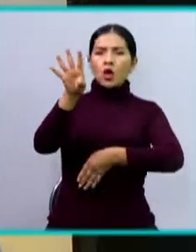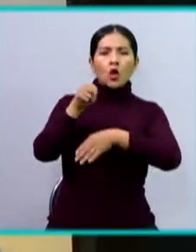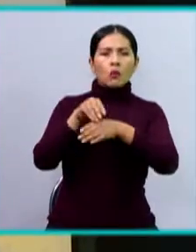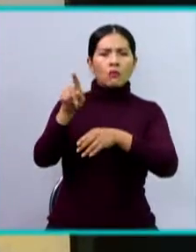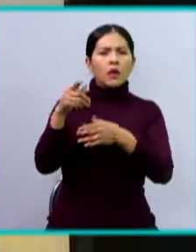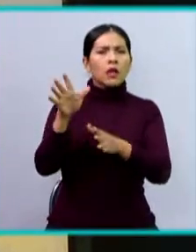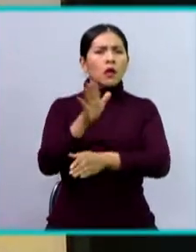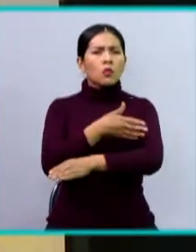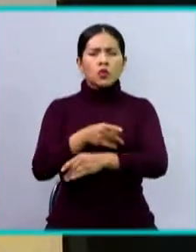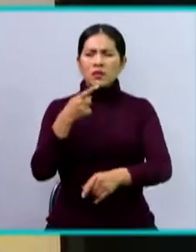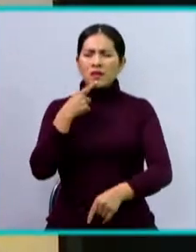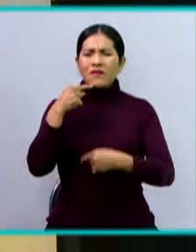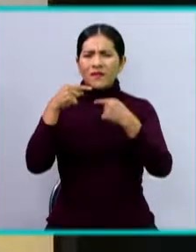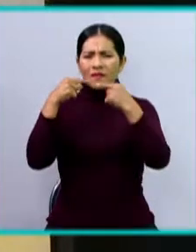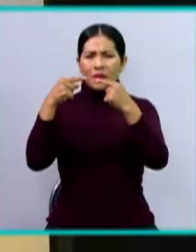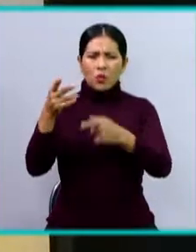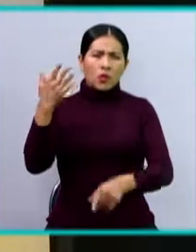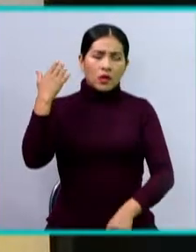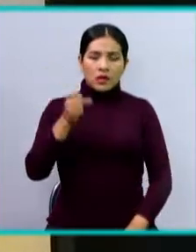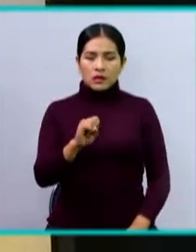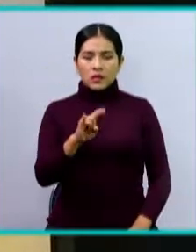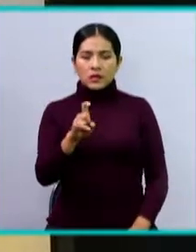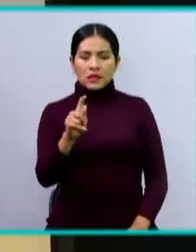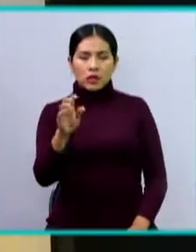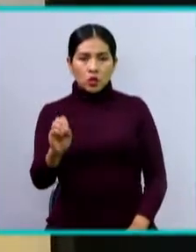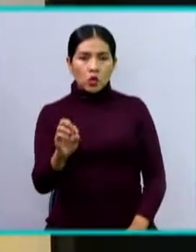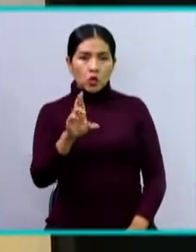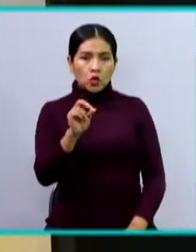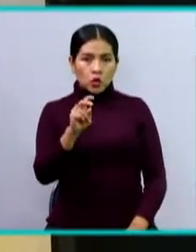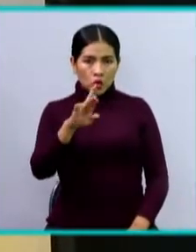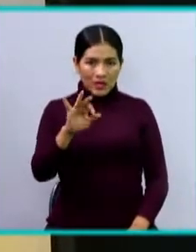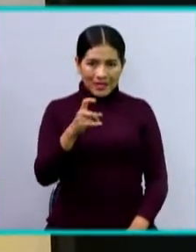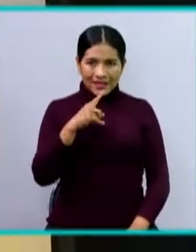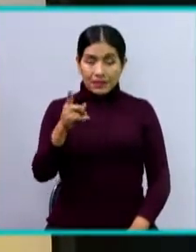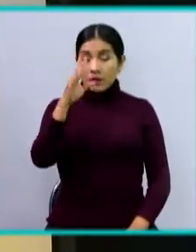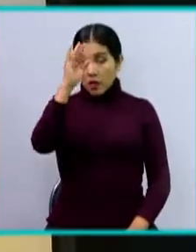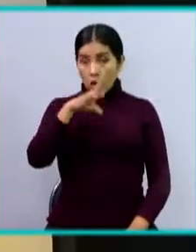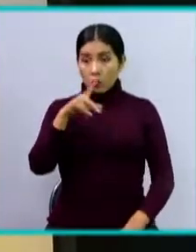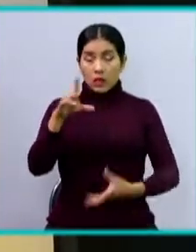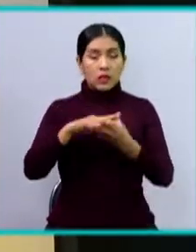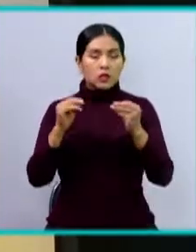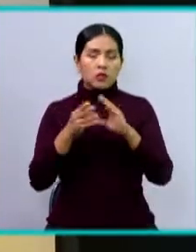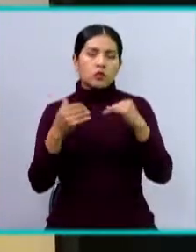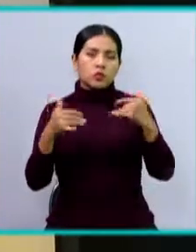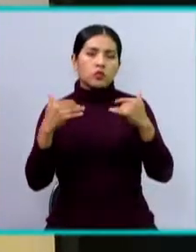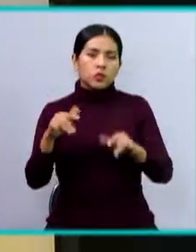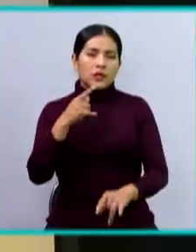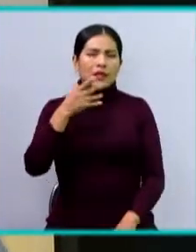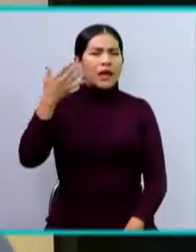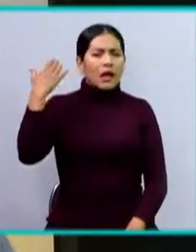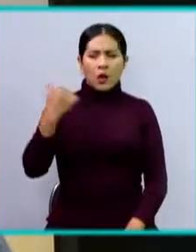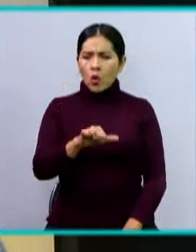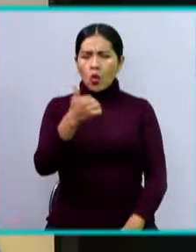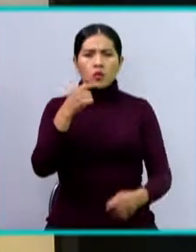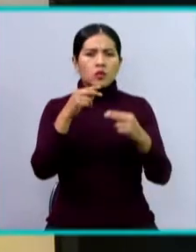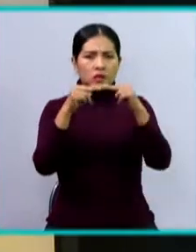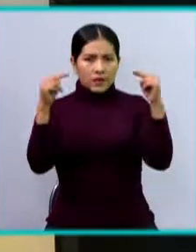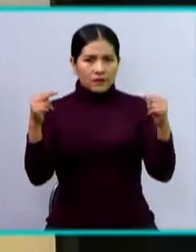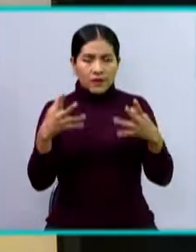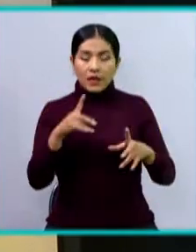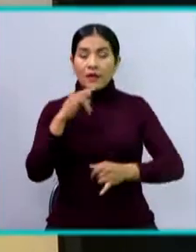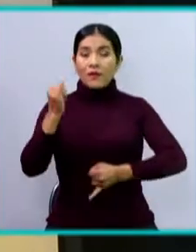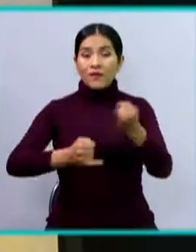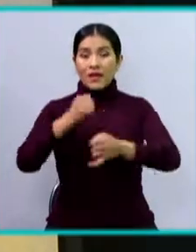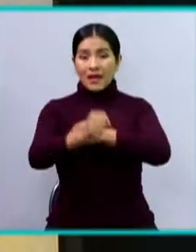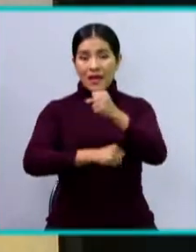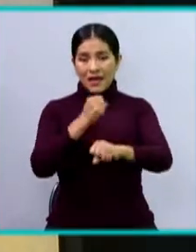del famoso músico Sixto Rodríguez. Sí, la historia de Sixto Rodríguez es genial, es otro nivel, porque a finales de los años